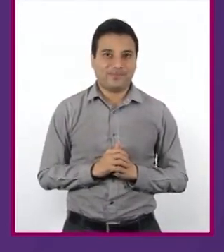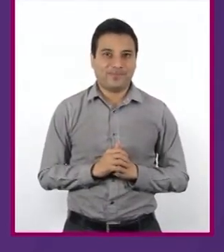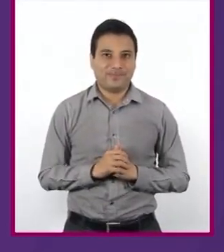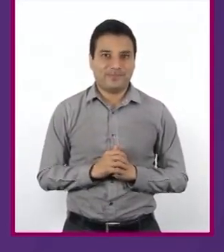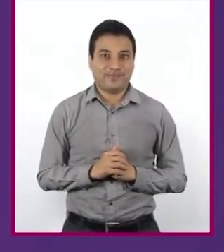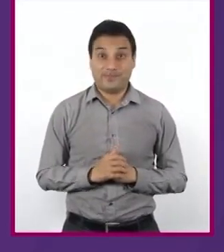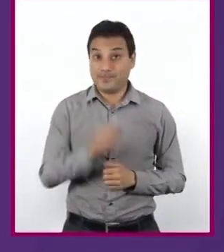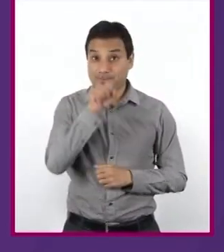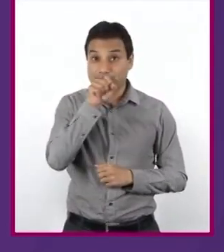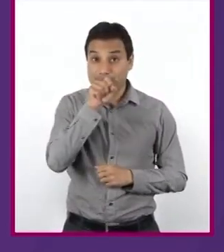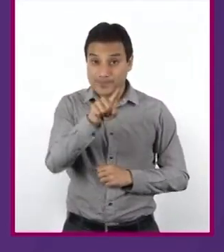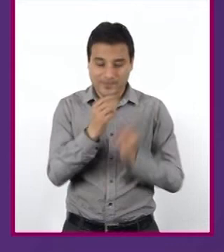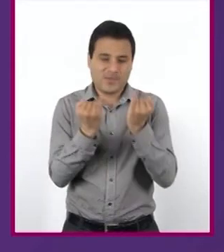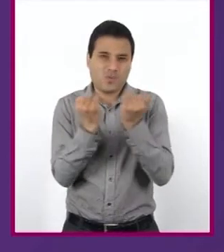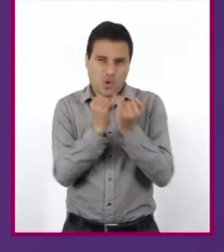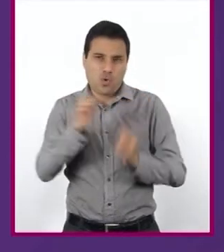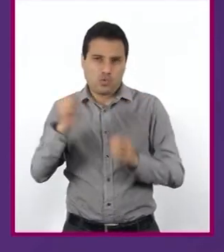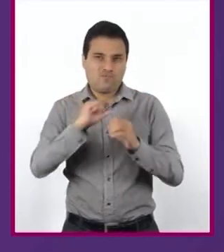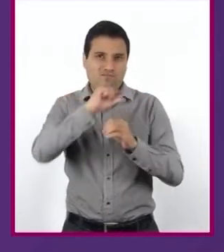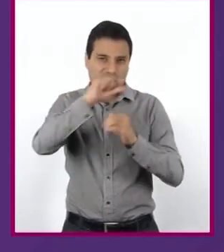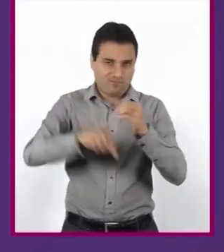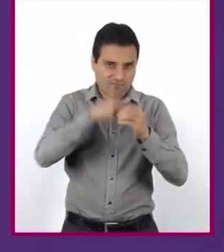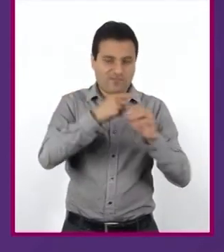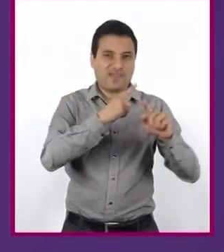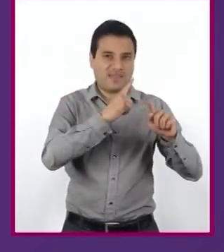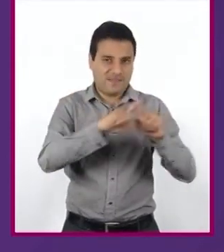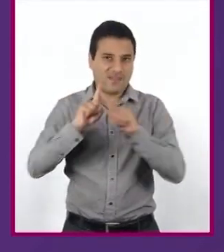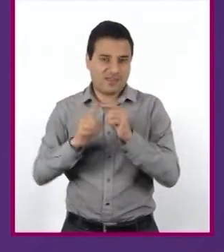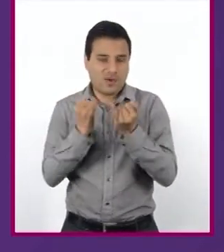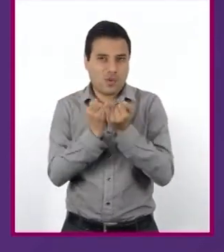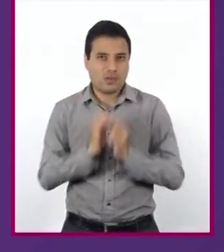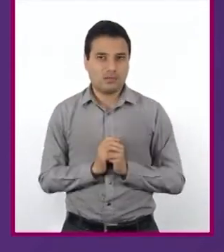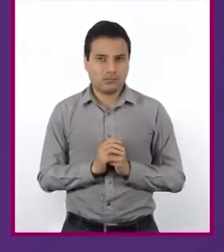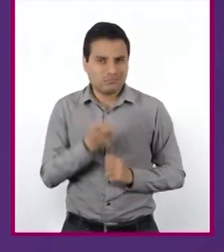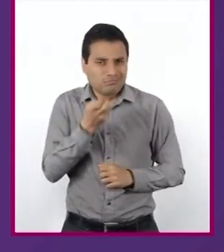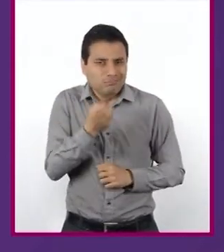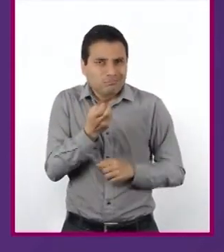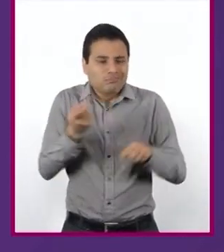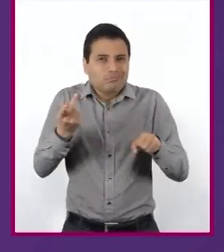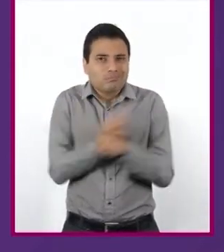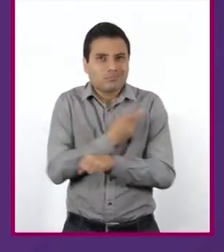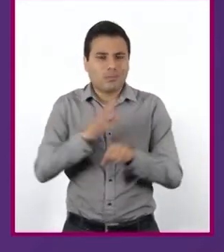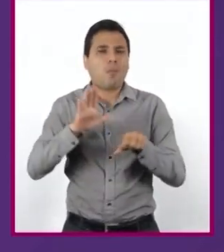Y lo mismo sucede con otros elementos. ¿Por qué ocurre esto?